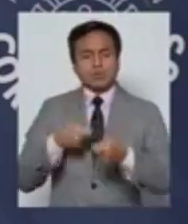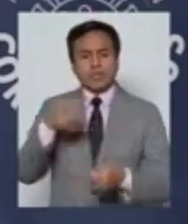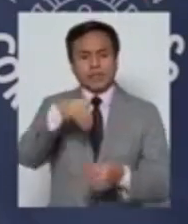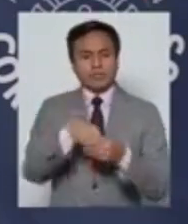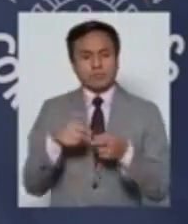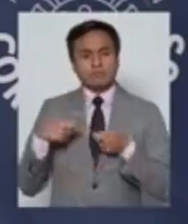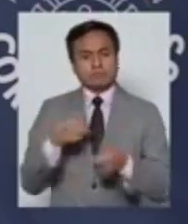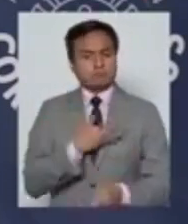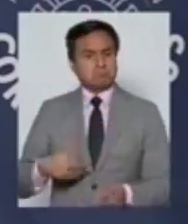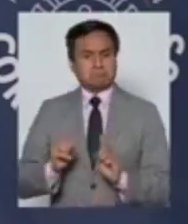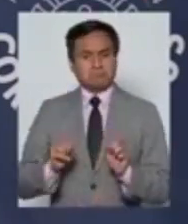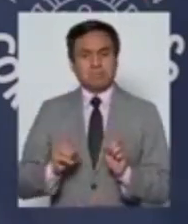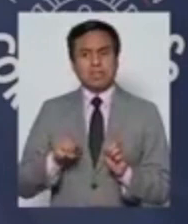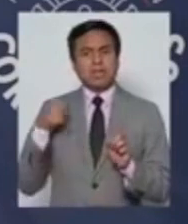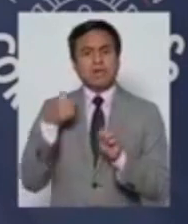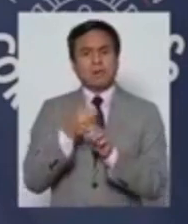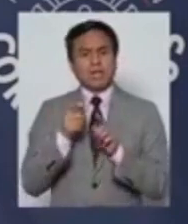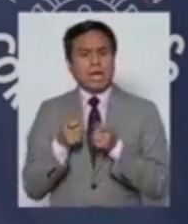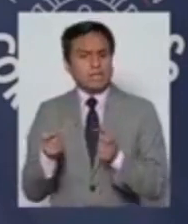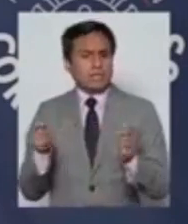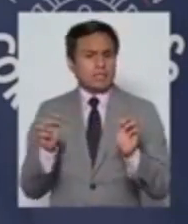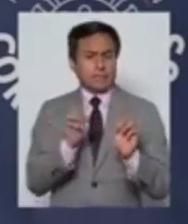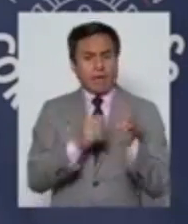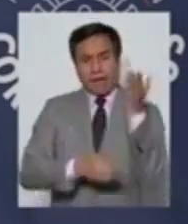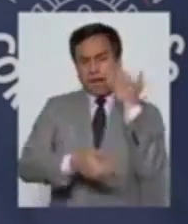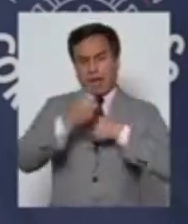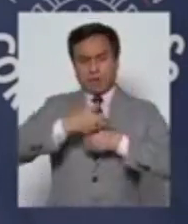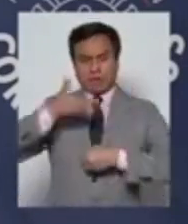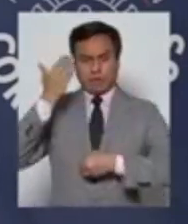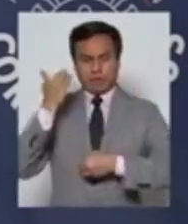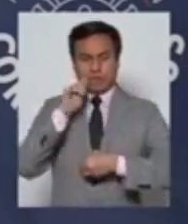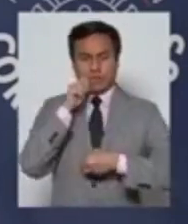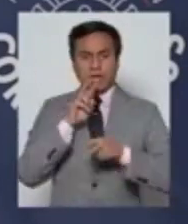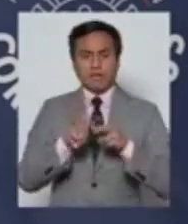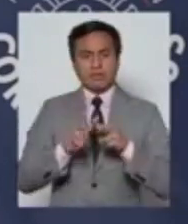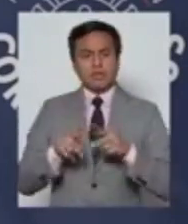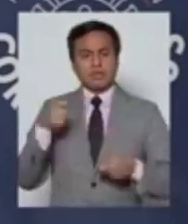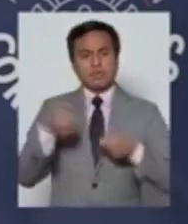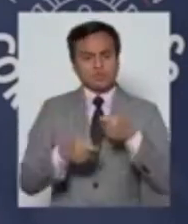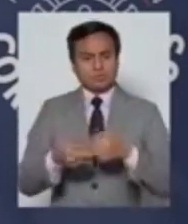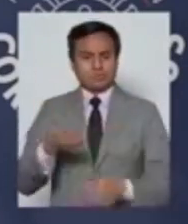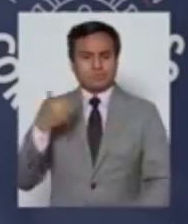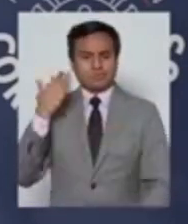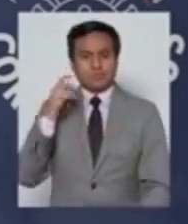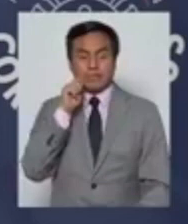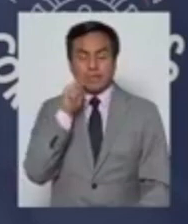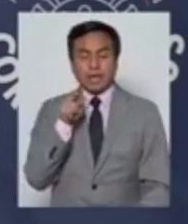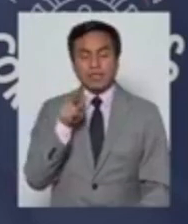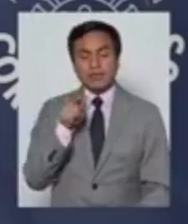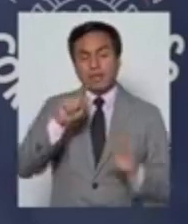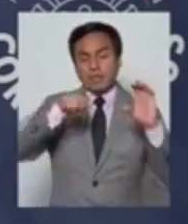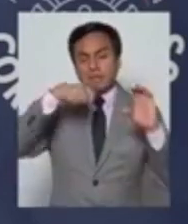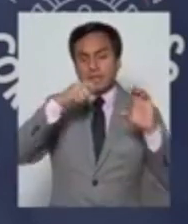involucrados. Las campañas de violencia han sido de años anteriores las que han llevado recursos involucrados. Esta es